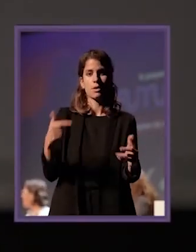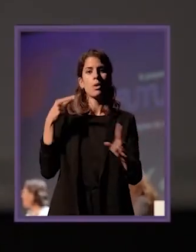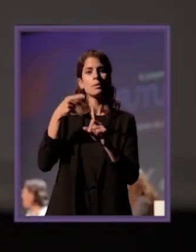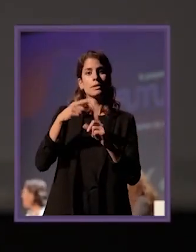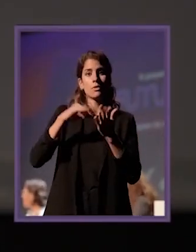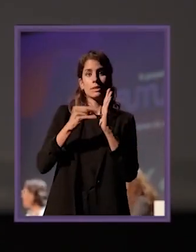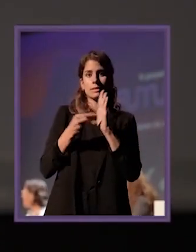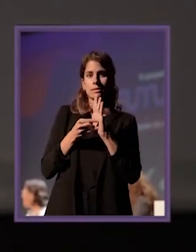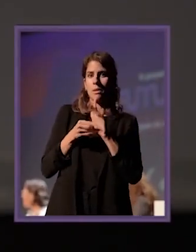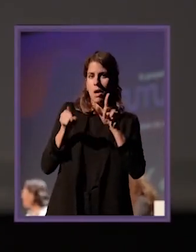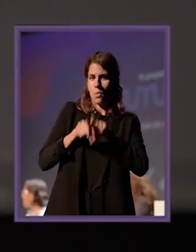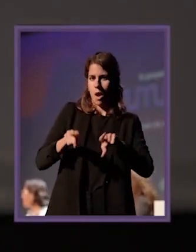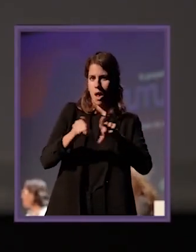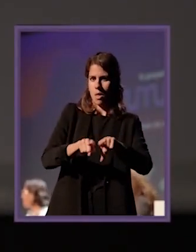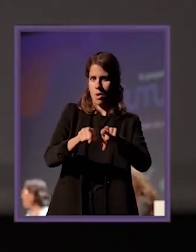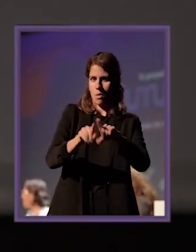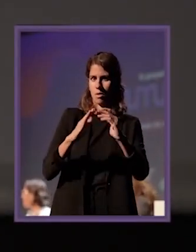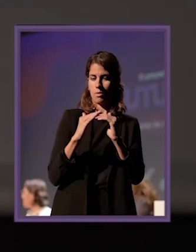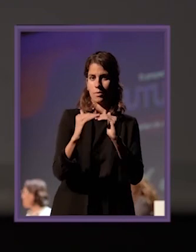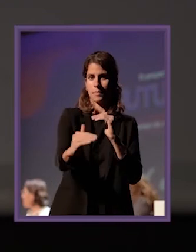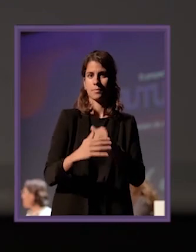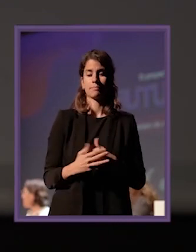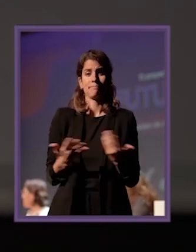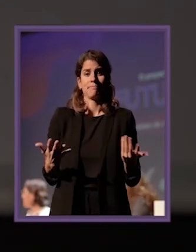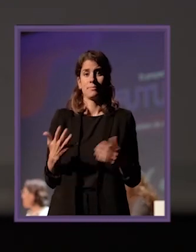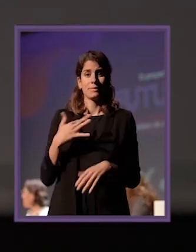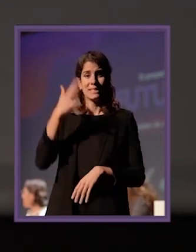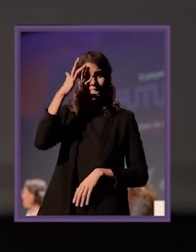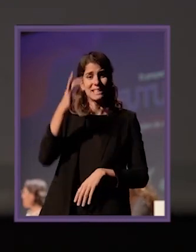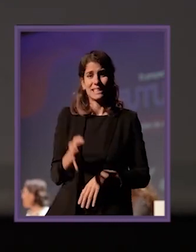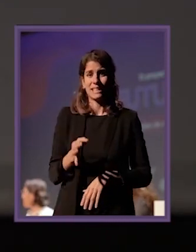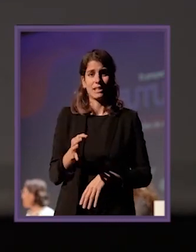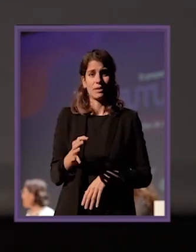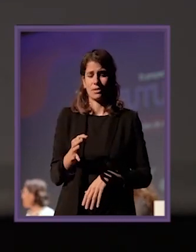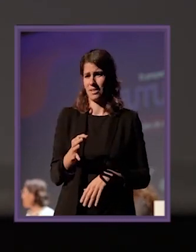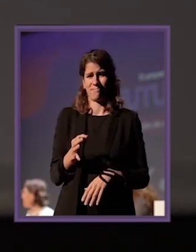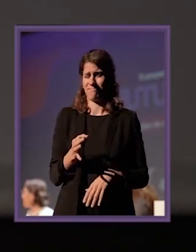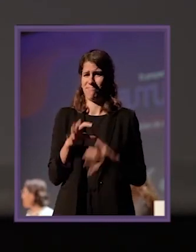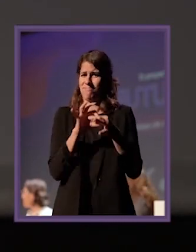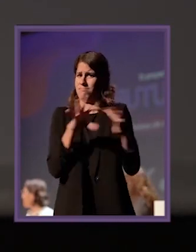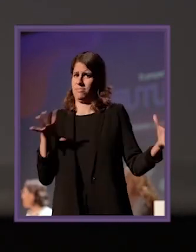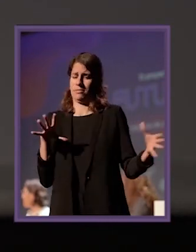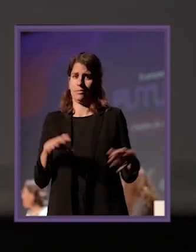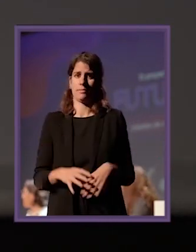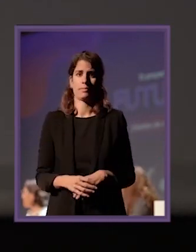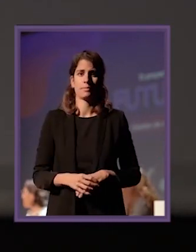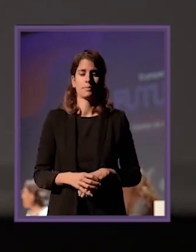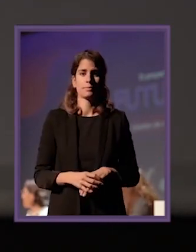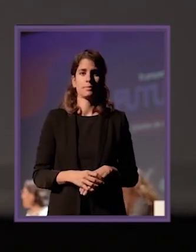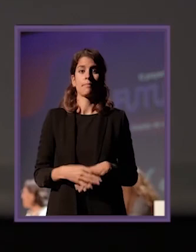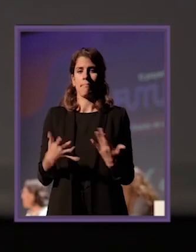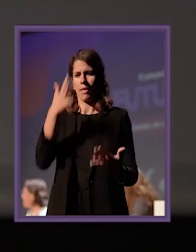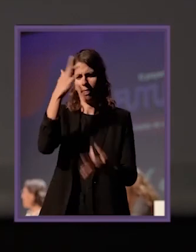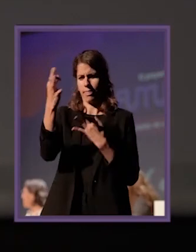lo conocemos a día de hoy. Yo creo que nada más lejos de la realidad. Incluso hablando de